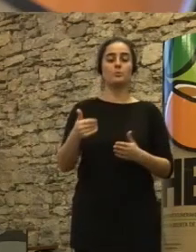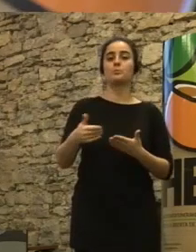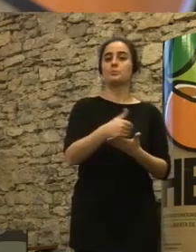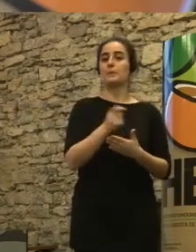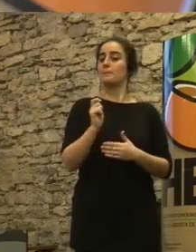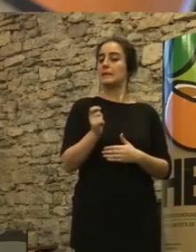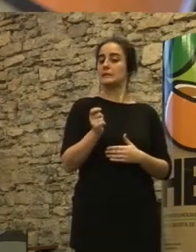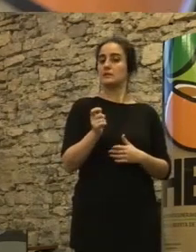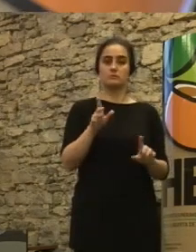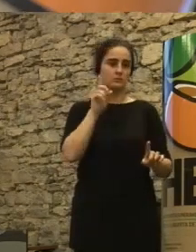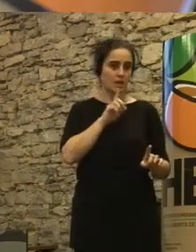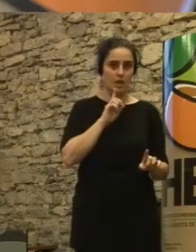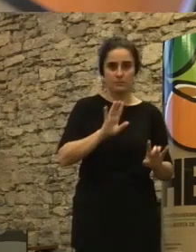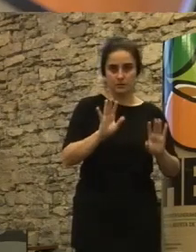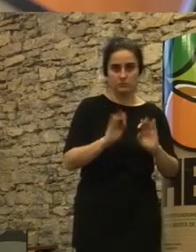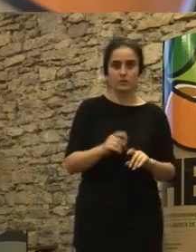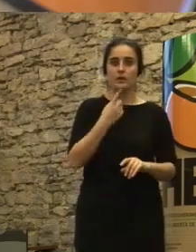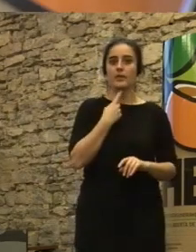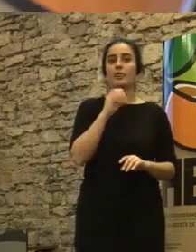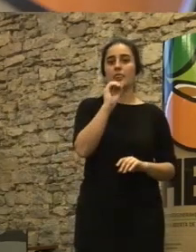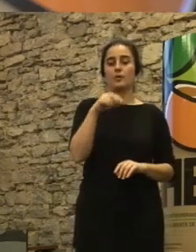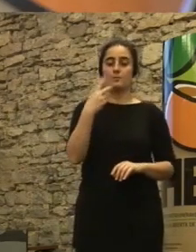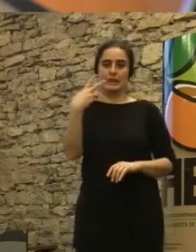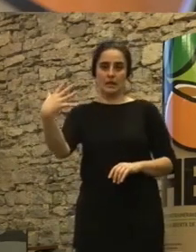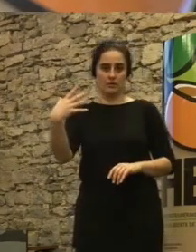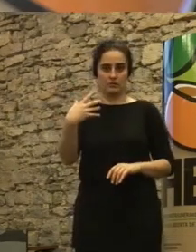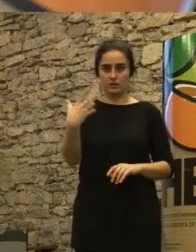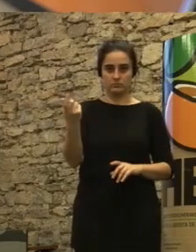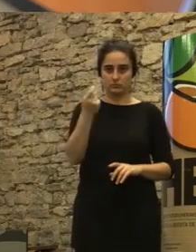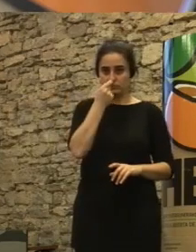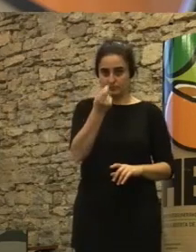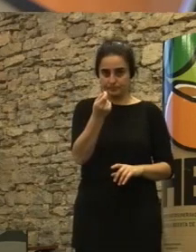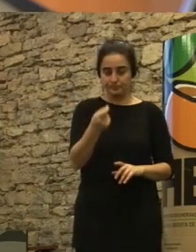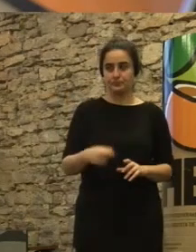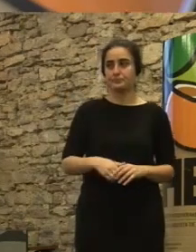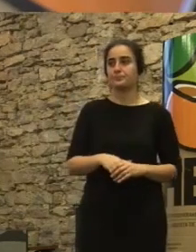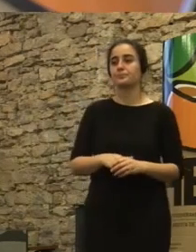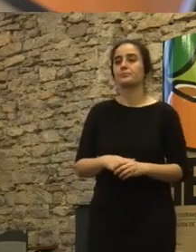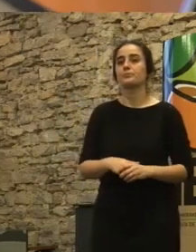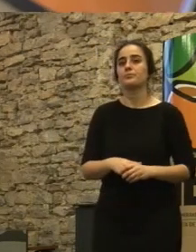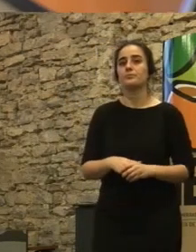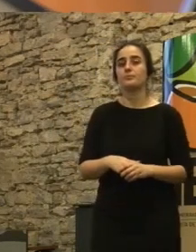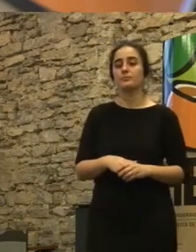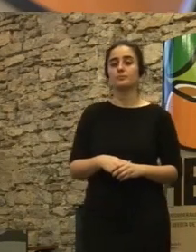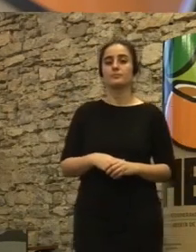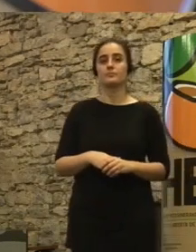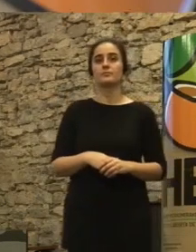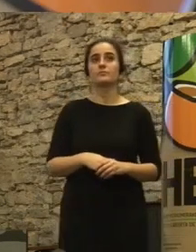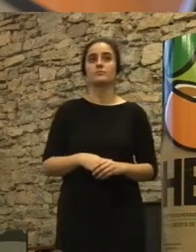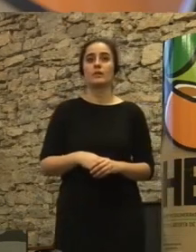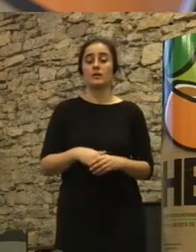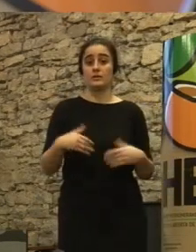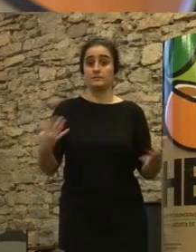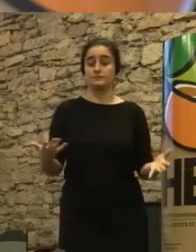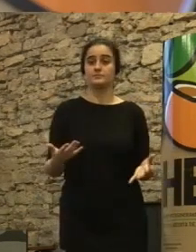que era mentira. Pero bueno, el 0,25, una miseria. Y evidentemente, pues como ha